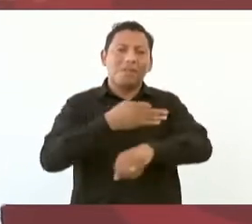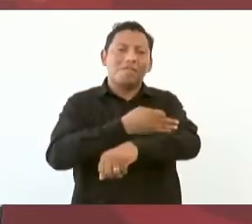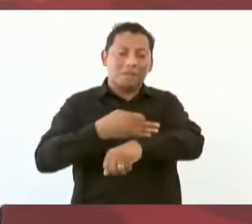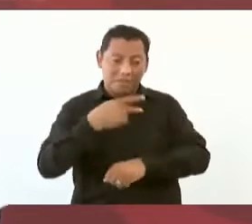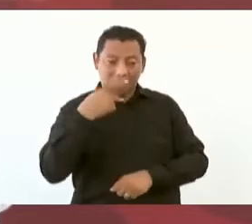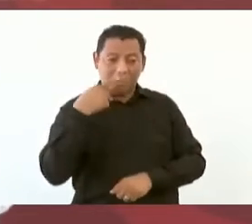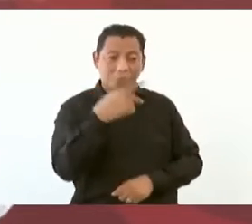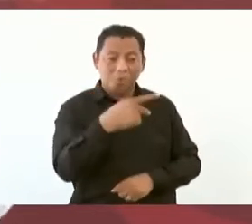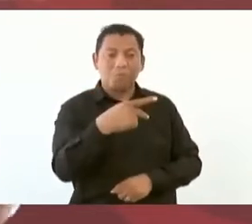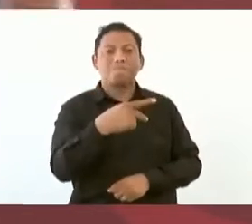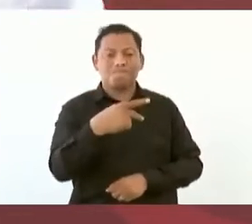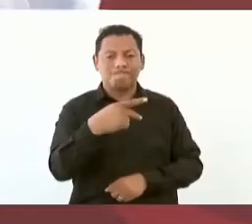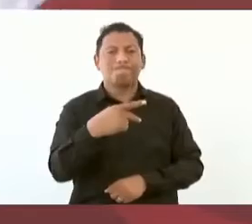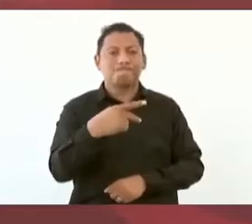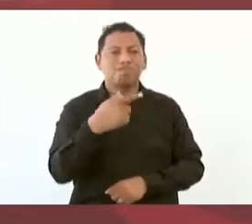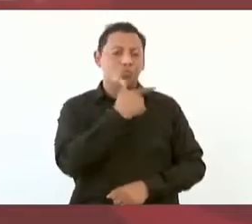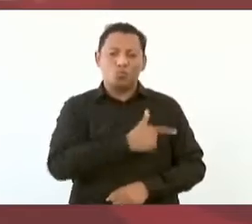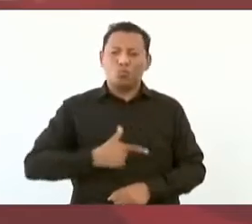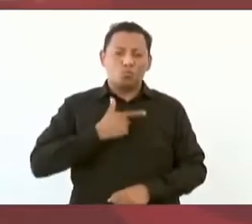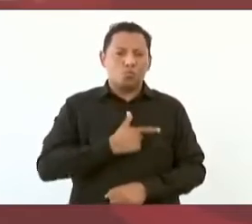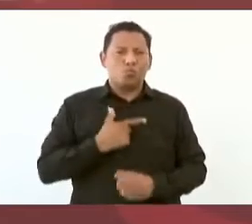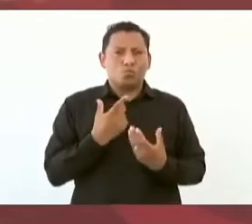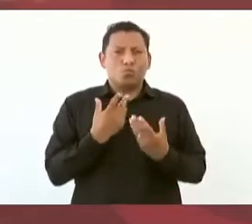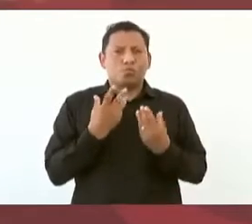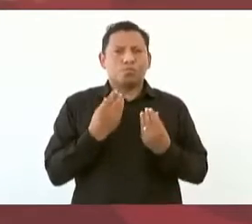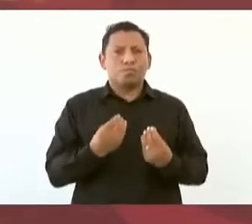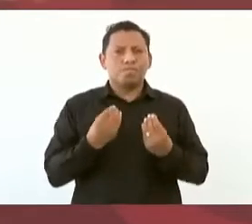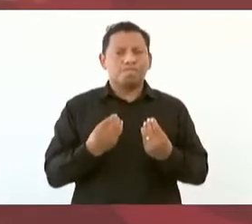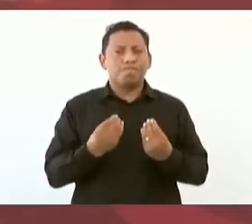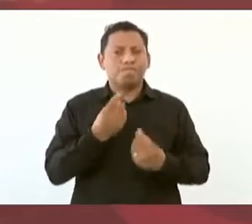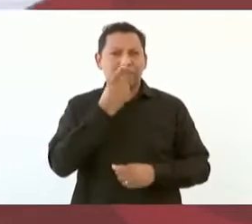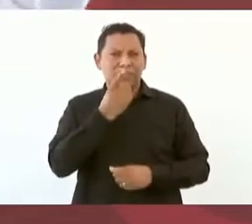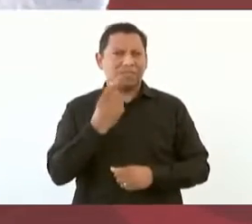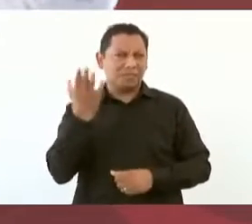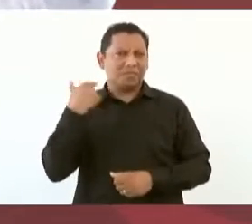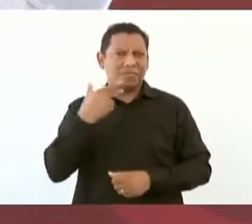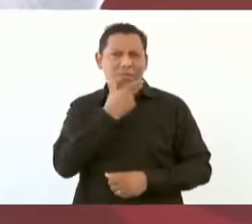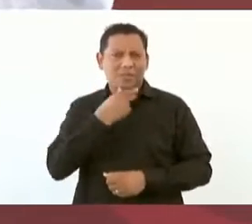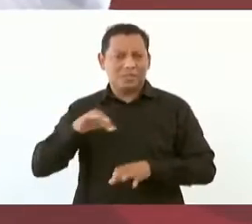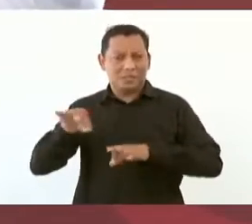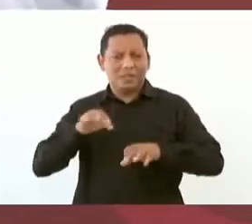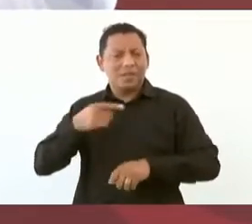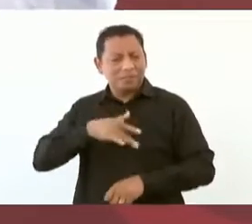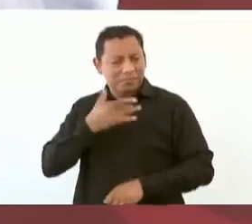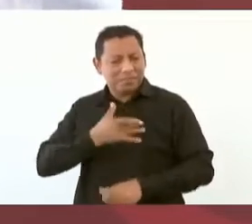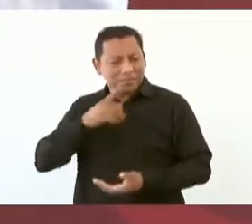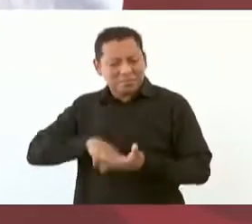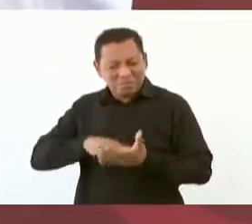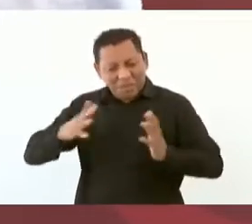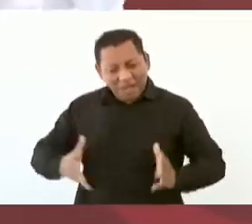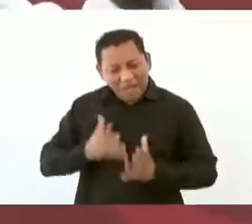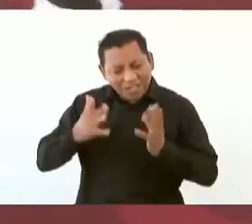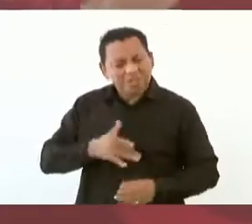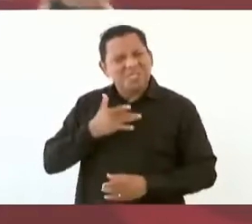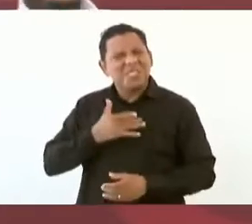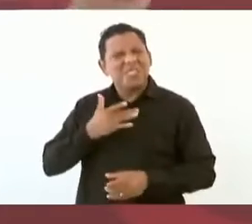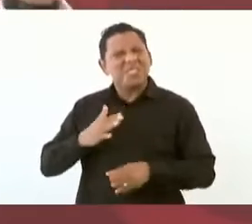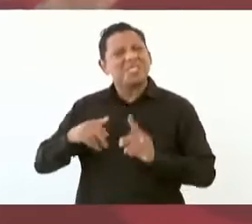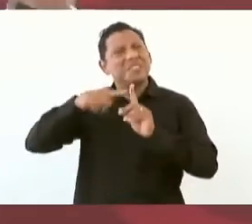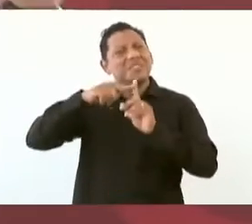de ustedes. Me gustó mucho lo que decía un trabajador, lo que me anima a estar aquí